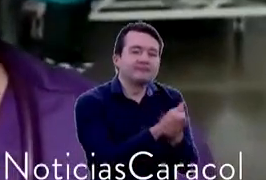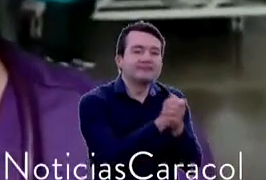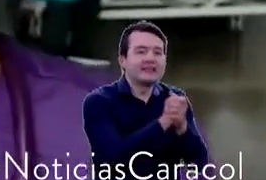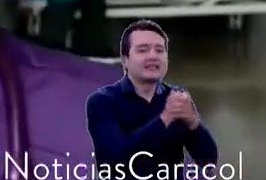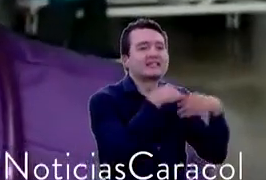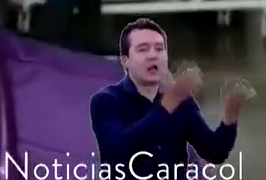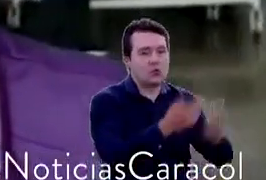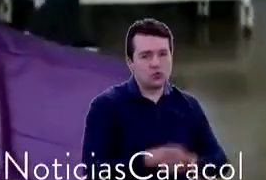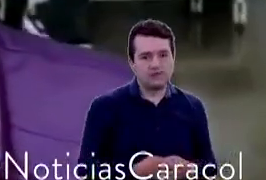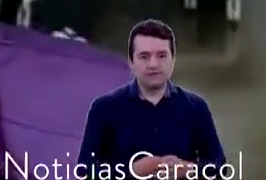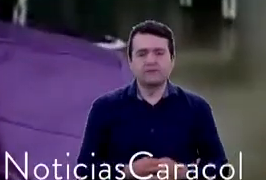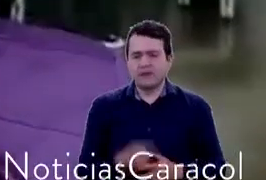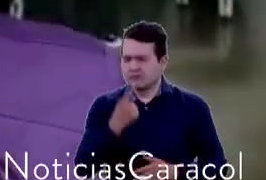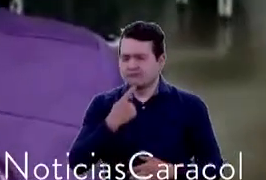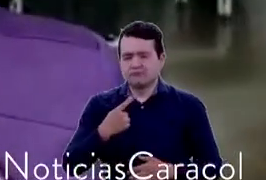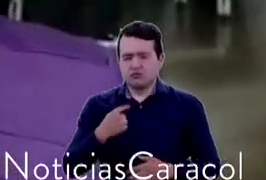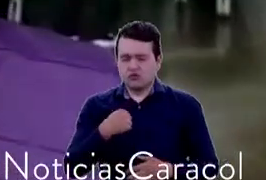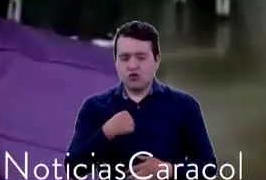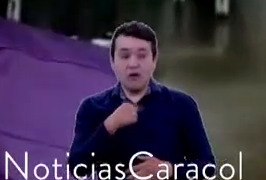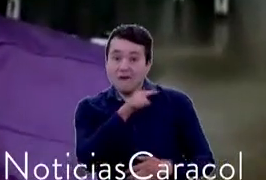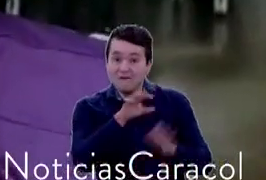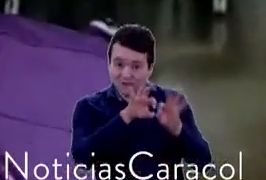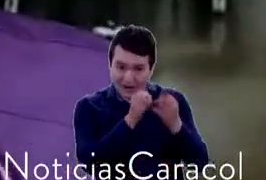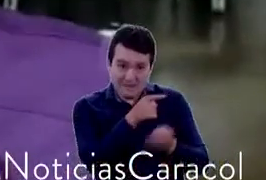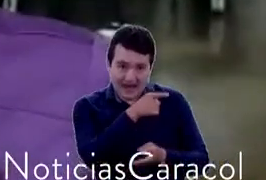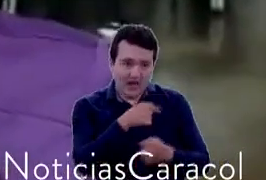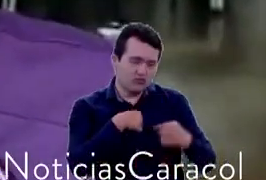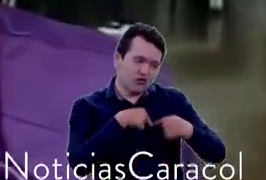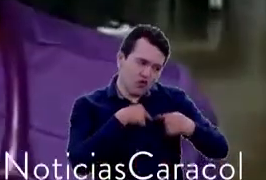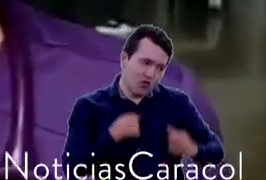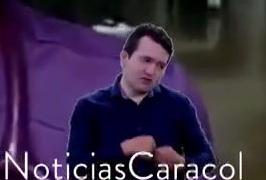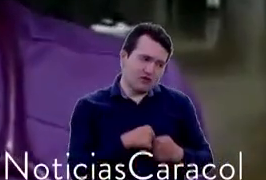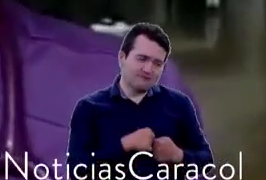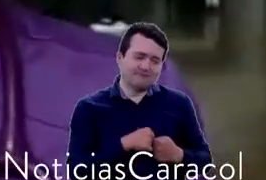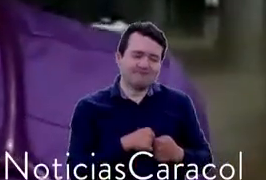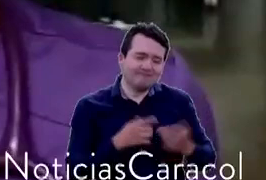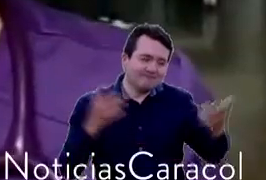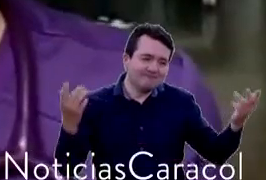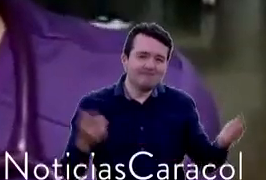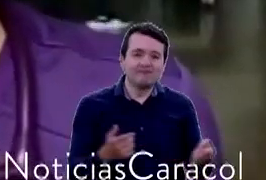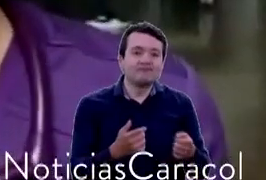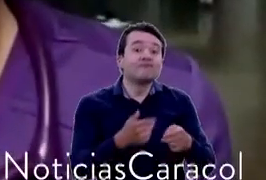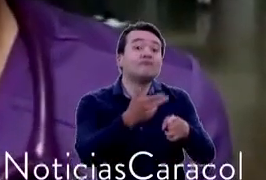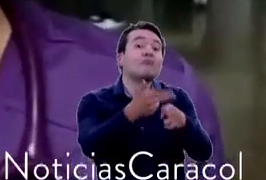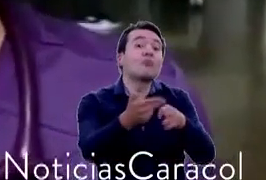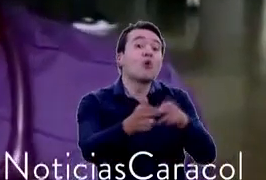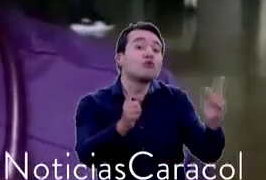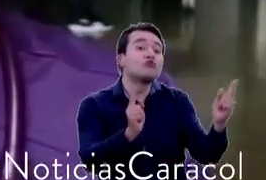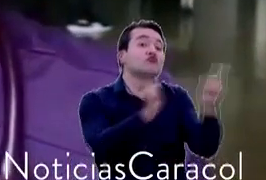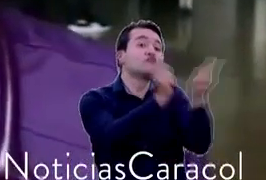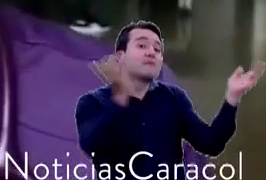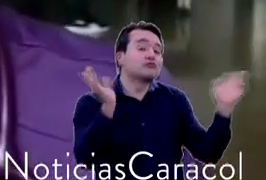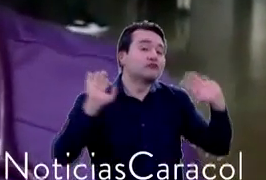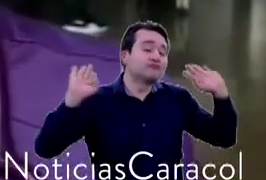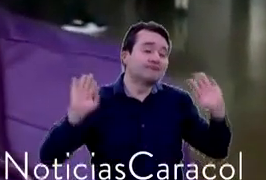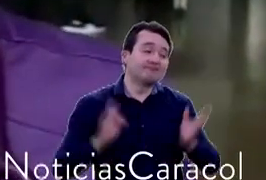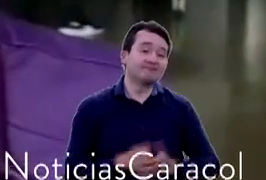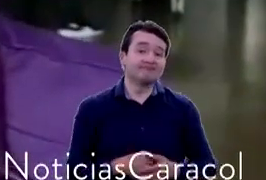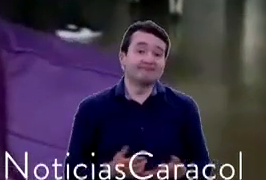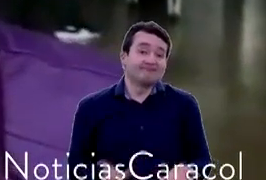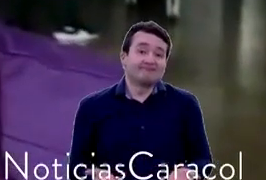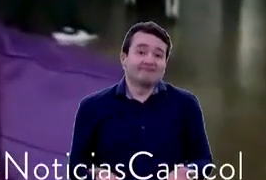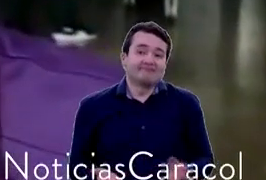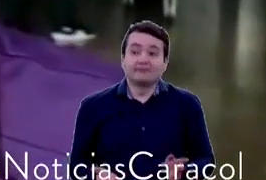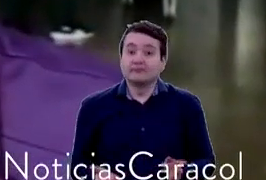que de corazón estoy allá. Que nos veremos en los próximos días, si Dios lo permite, y que estamos